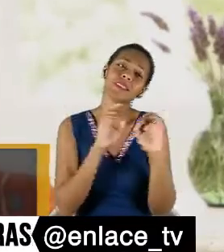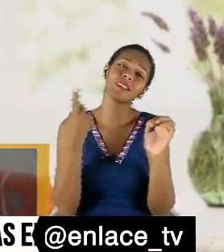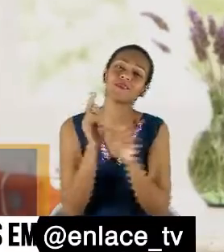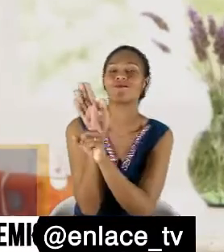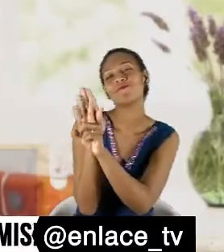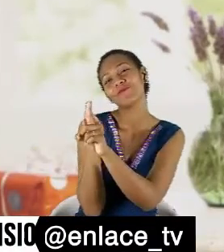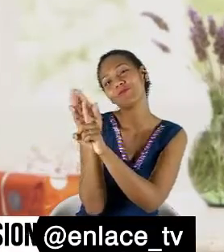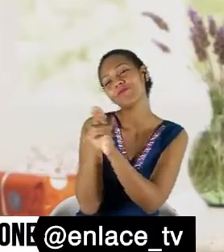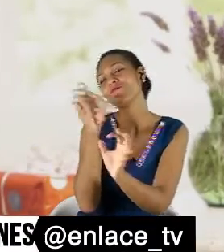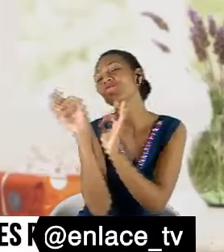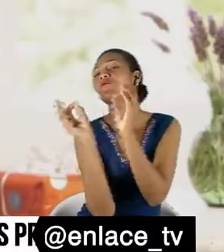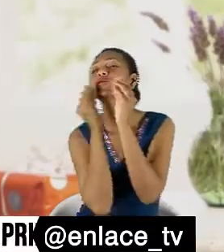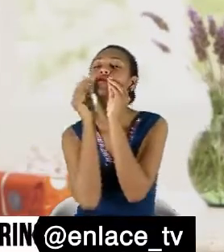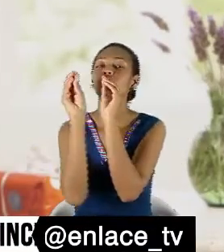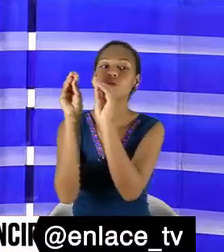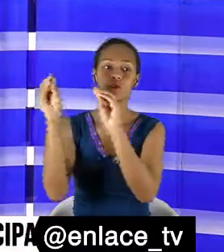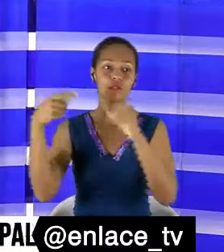en su día.